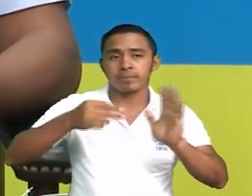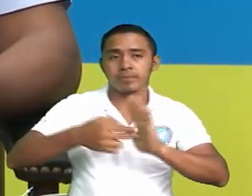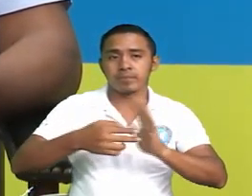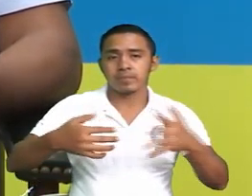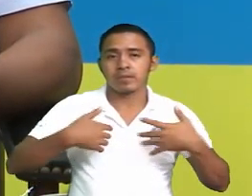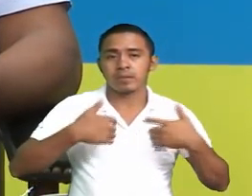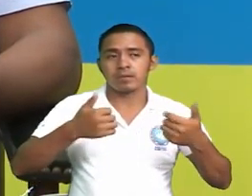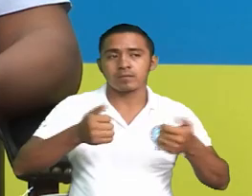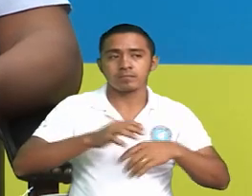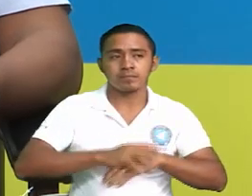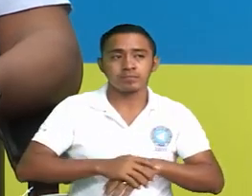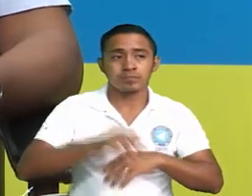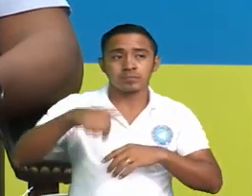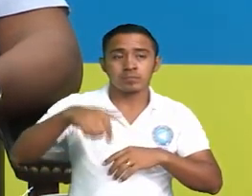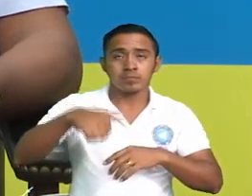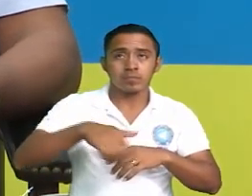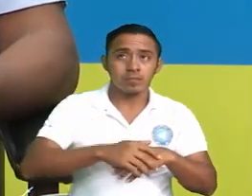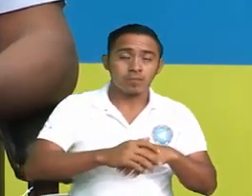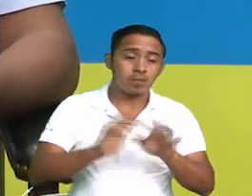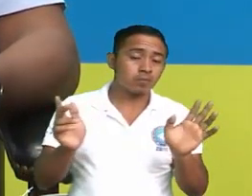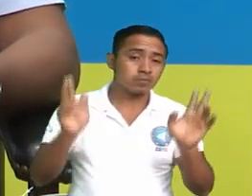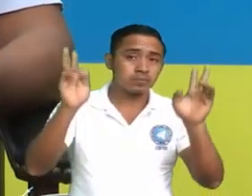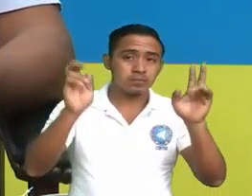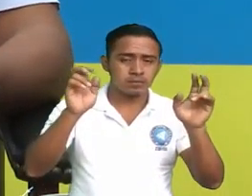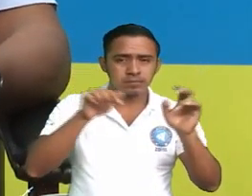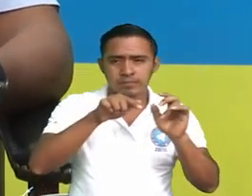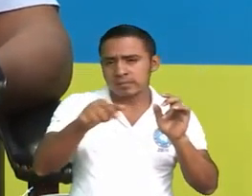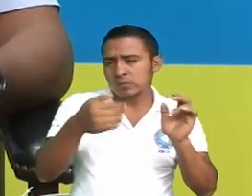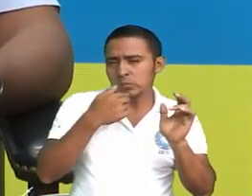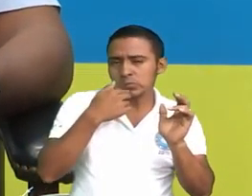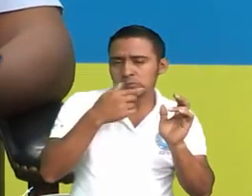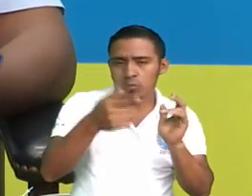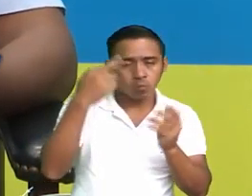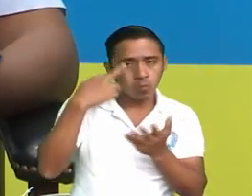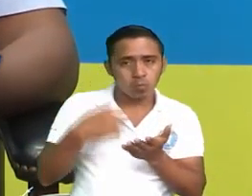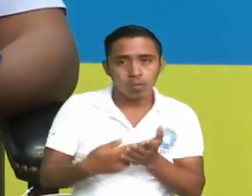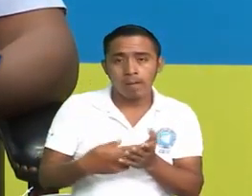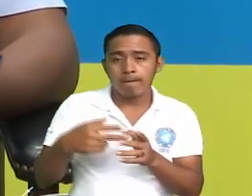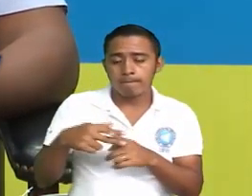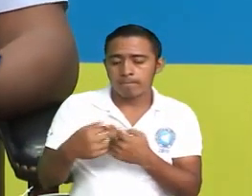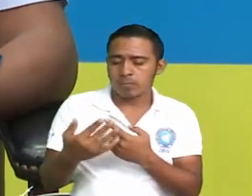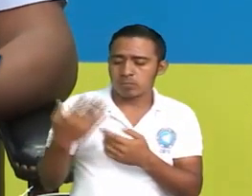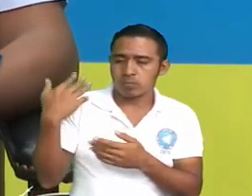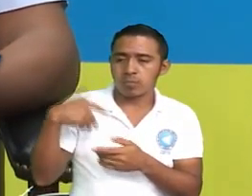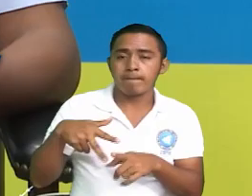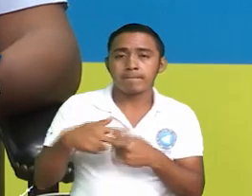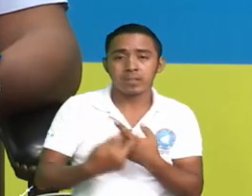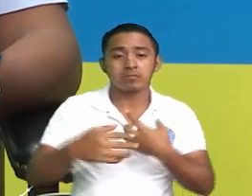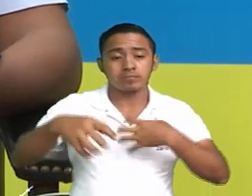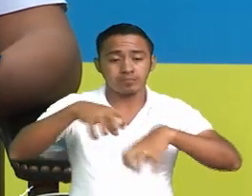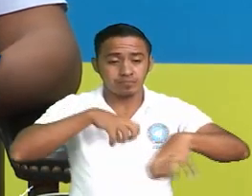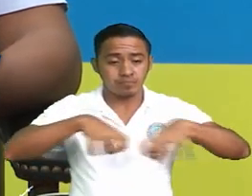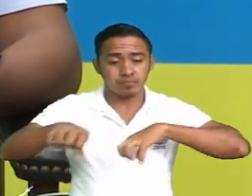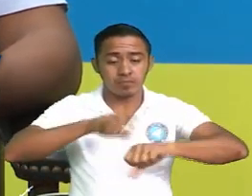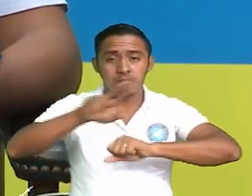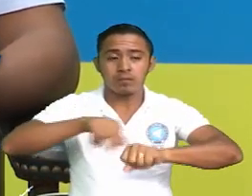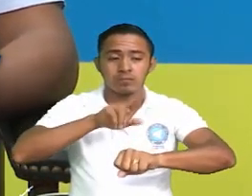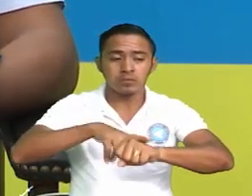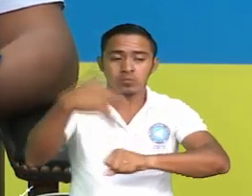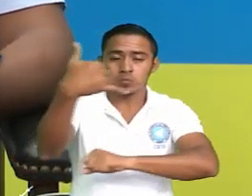tema coyuntural. Pues no sé si ustedes recuerdan que hace poco se dio inicio la Jornada Nacional de